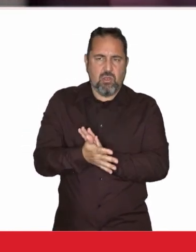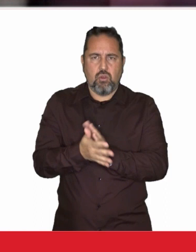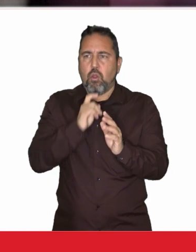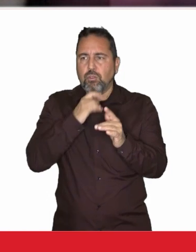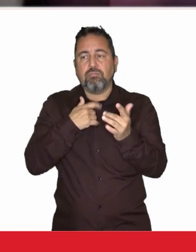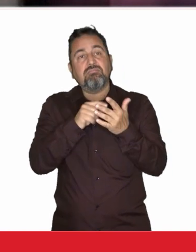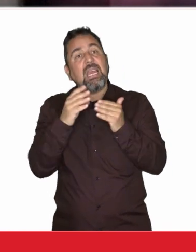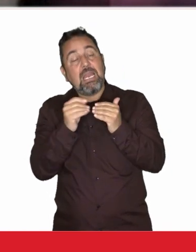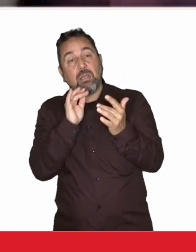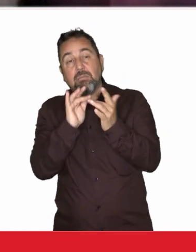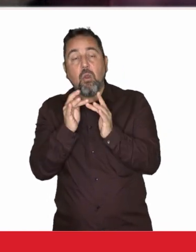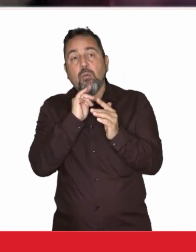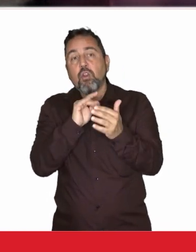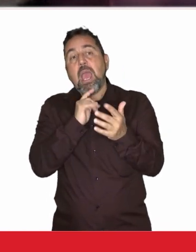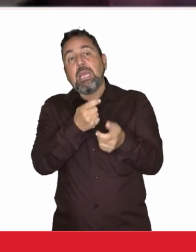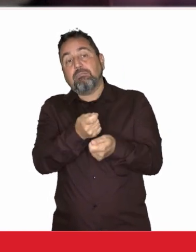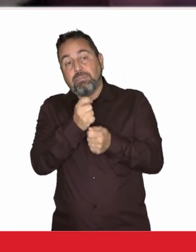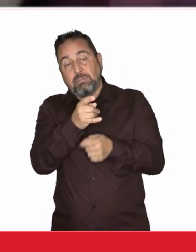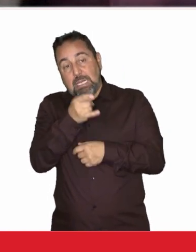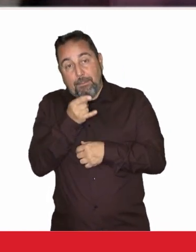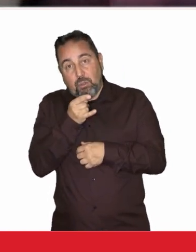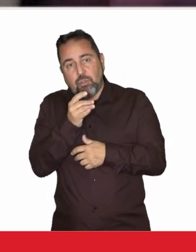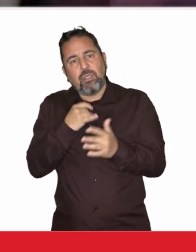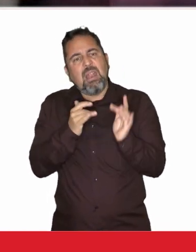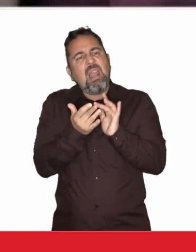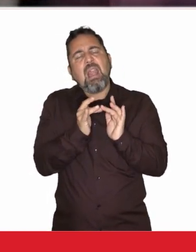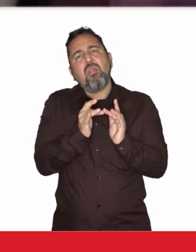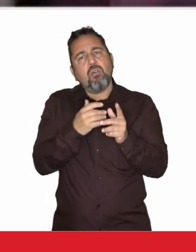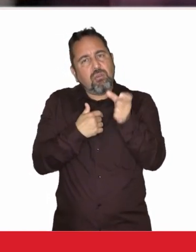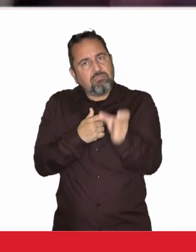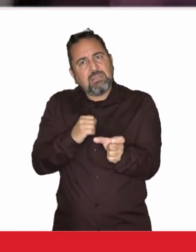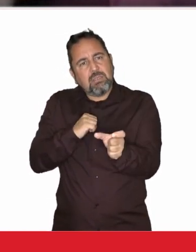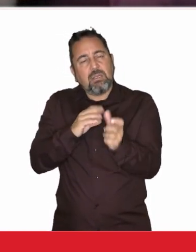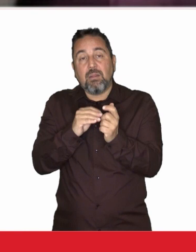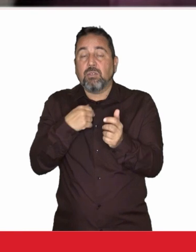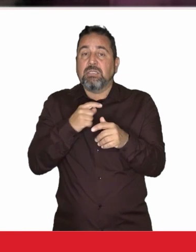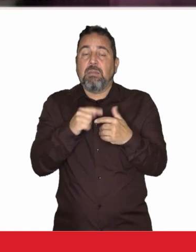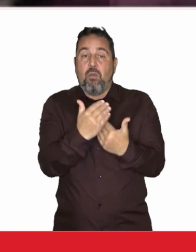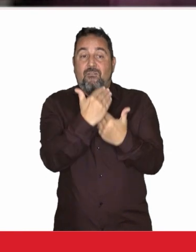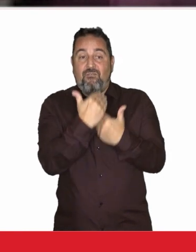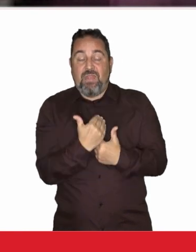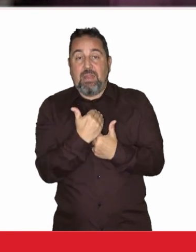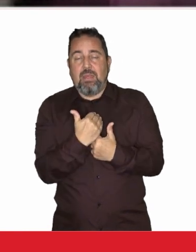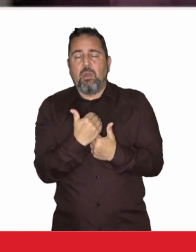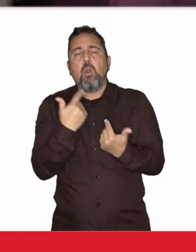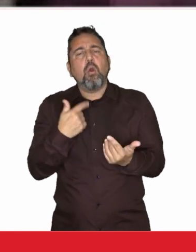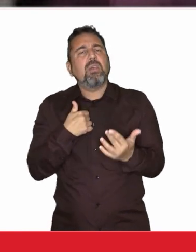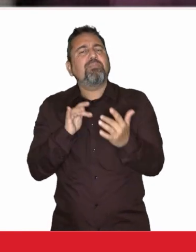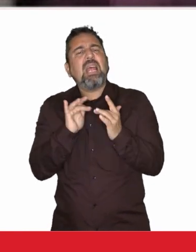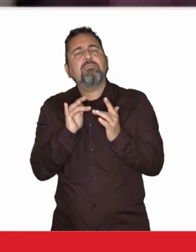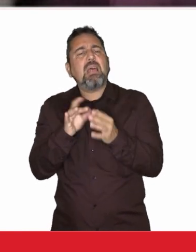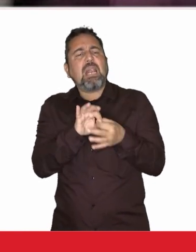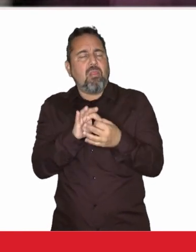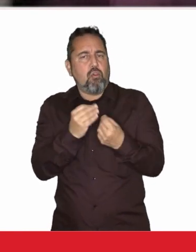cómo me voy a relacionar con mi cliente cuando le capto, qué tipo de relación quiero establecer con él cuando le estoy fidelizando y qué tipo